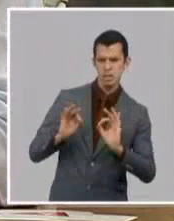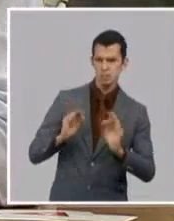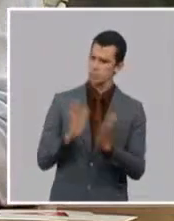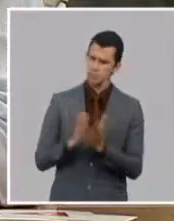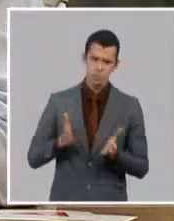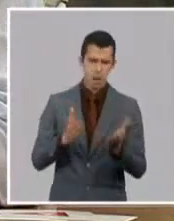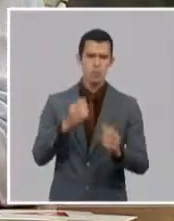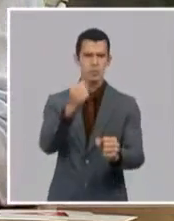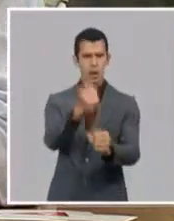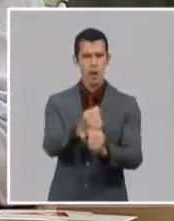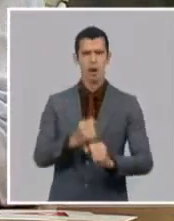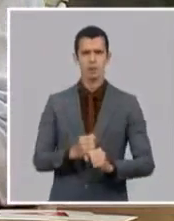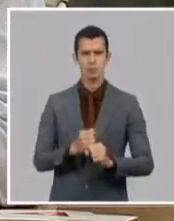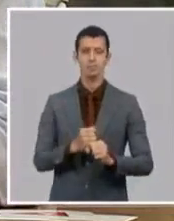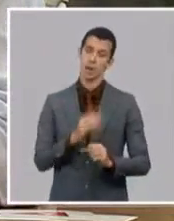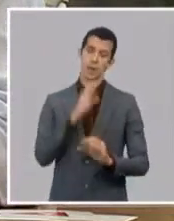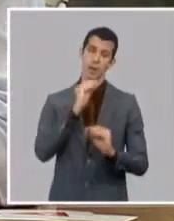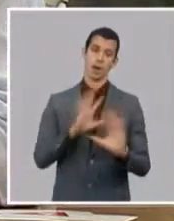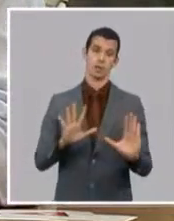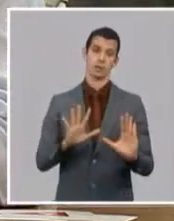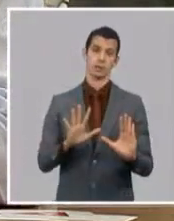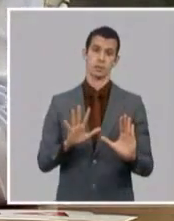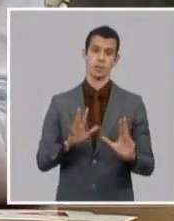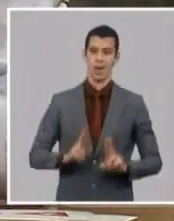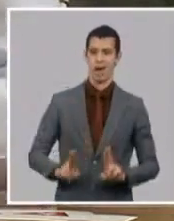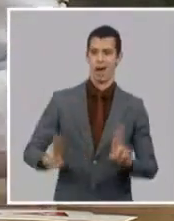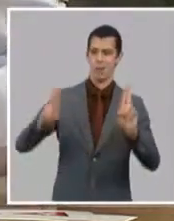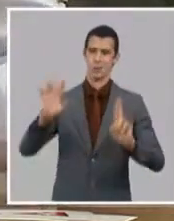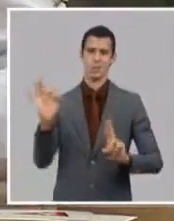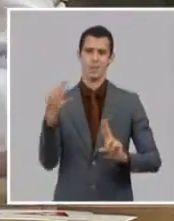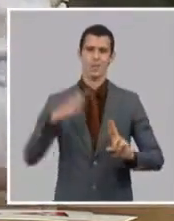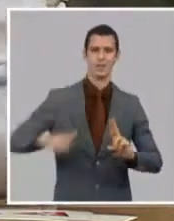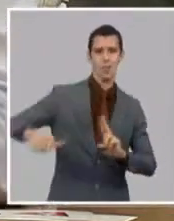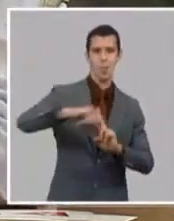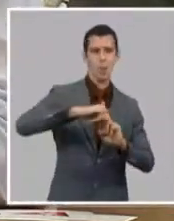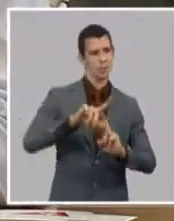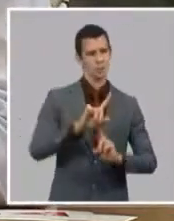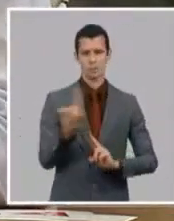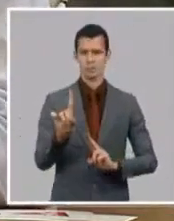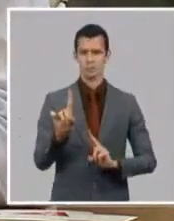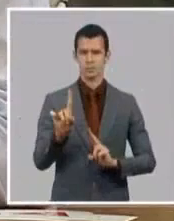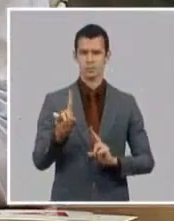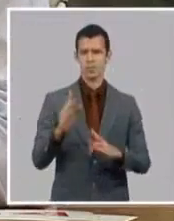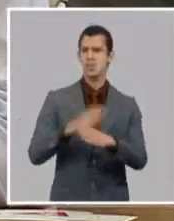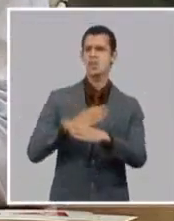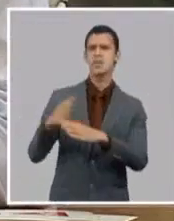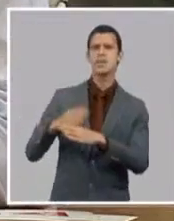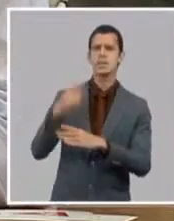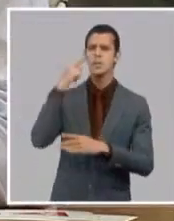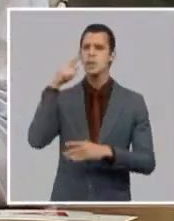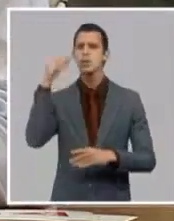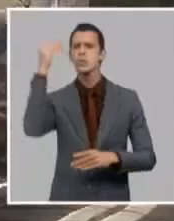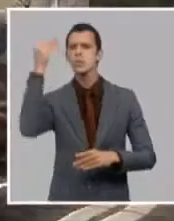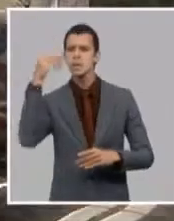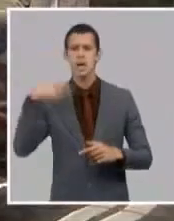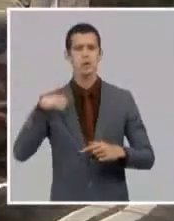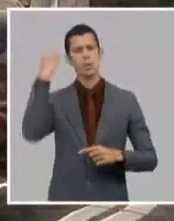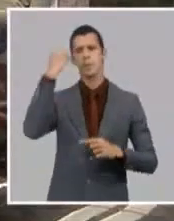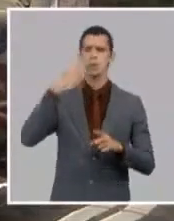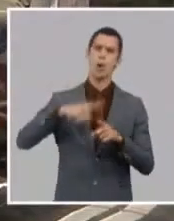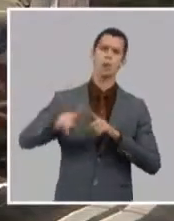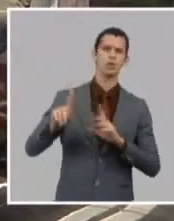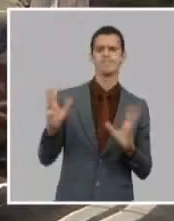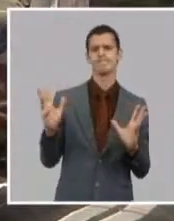en ocasiones diferentes sobre determinados temas o situaciones diferentes, entre todos tratar de encontrar soluciones. Y tenemos